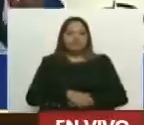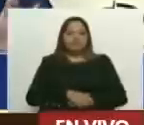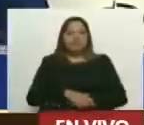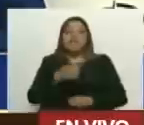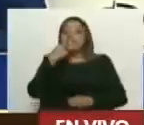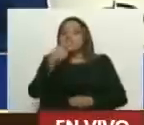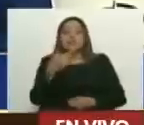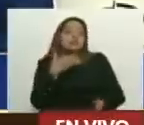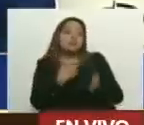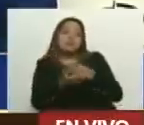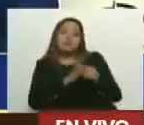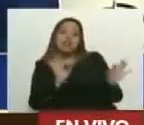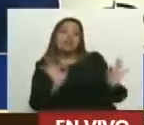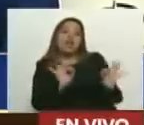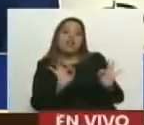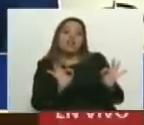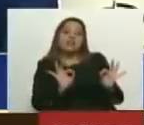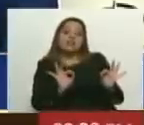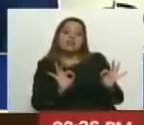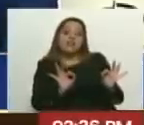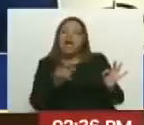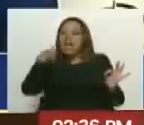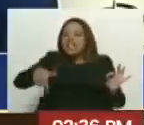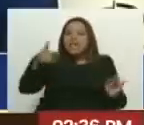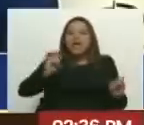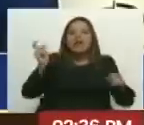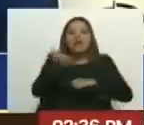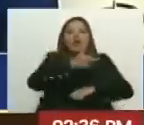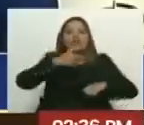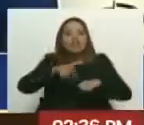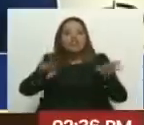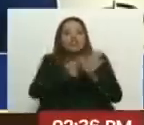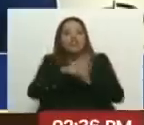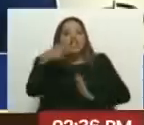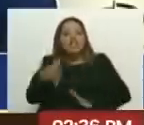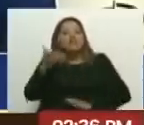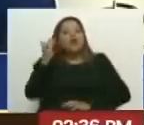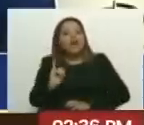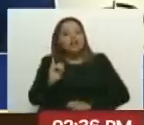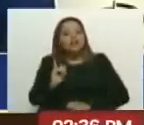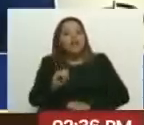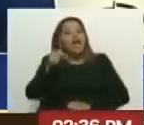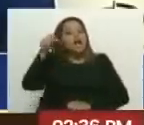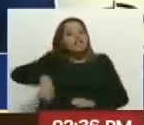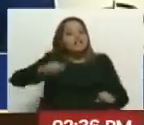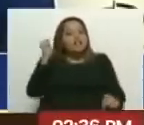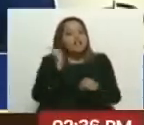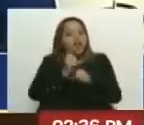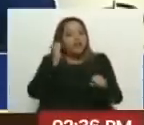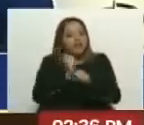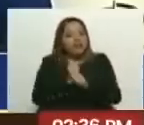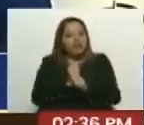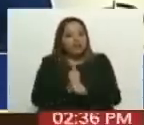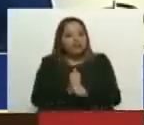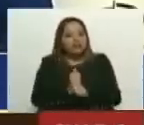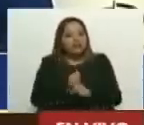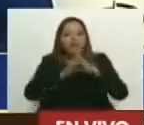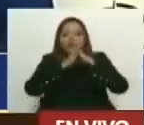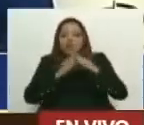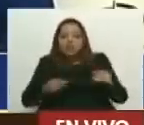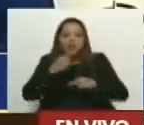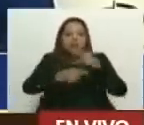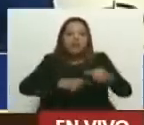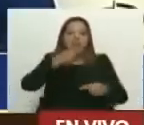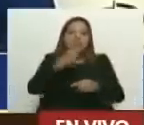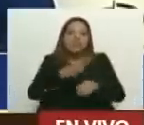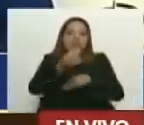diciendo que no le importaba nada, no le importa nada. Aquí hay un Estado de Derecho. Aquí funciona, con todos los defectos que puedan